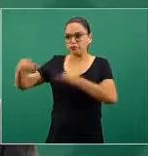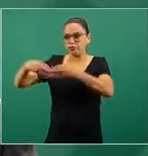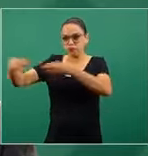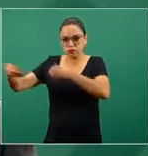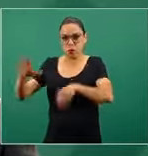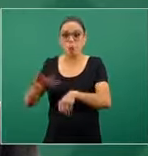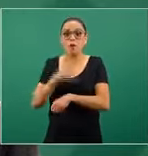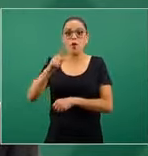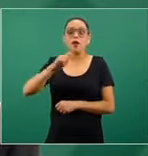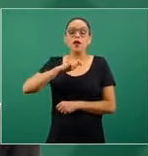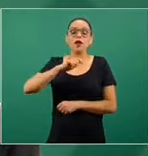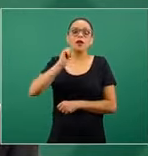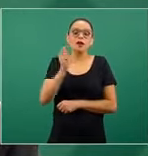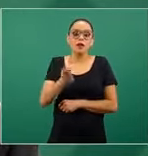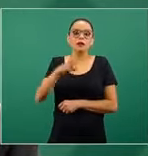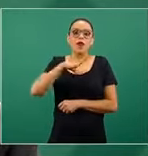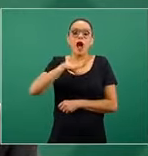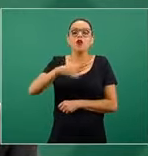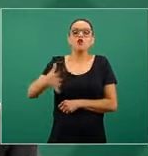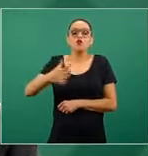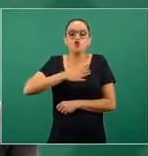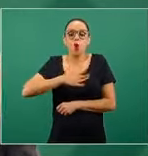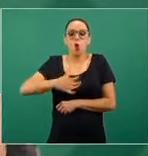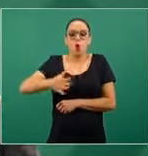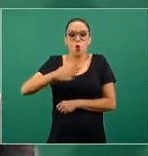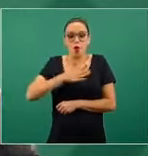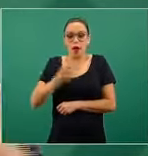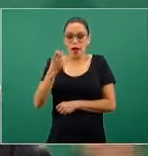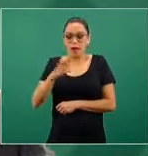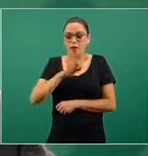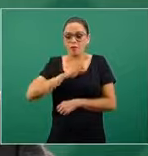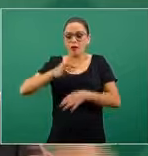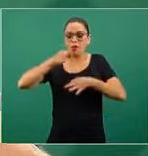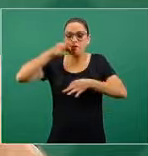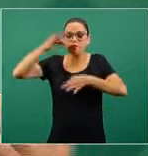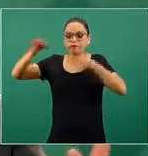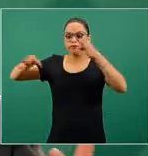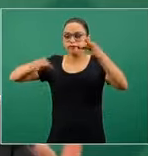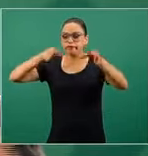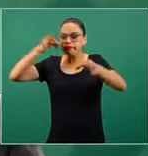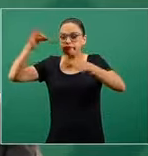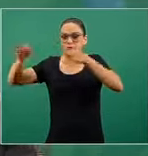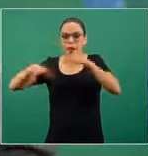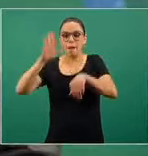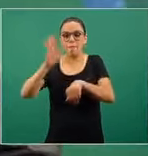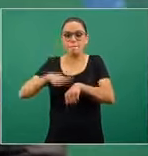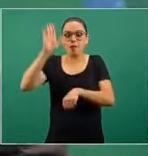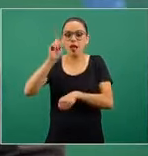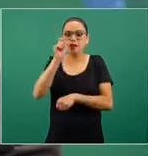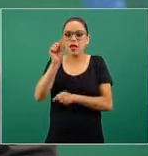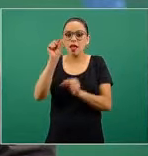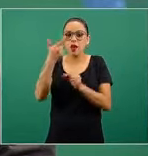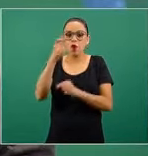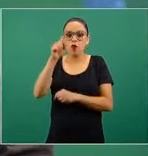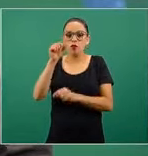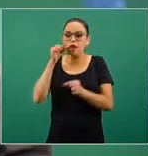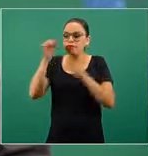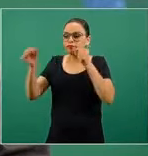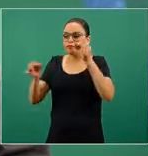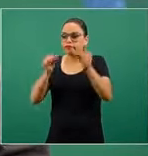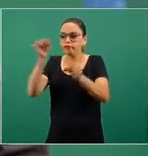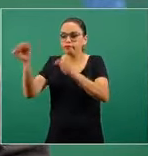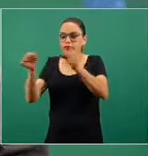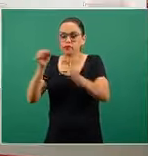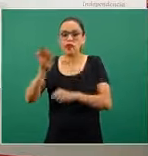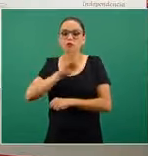tos y el reflejo de tos hace que se proyecten a mayor distancia y en mayor cantidad las partículas líquidas que